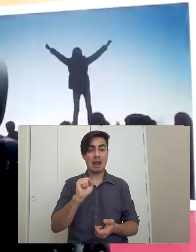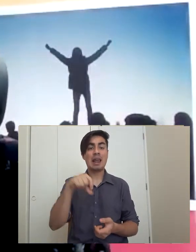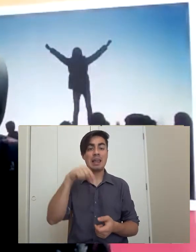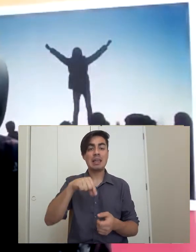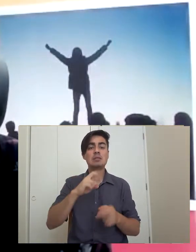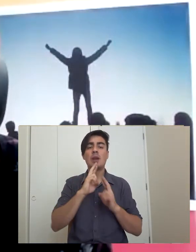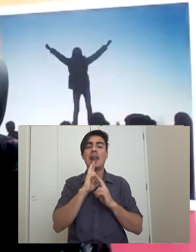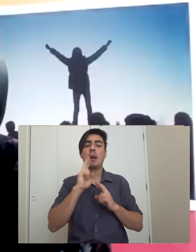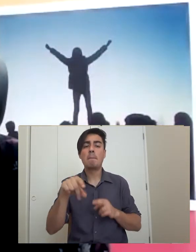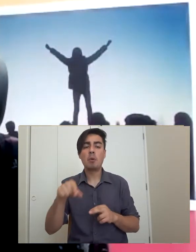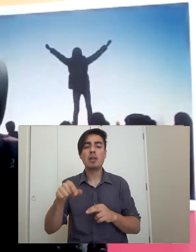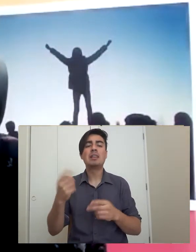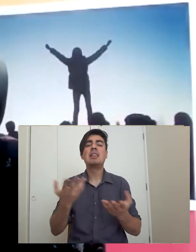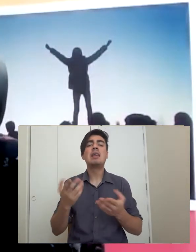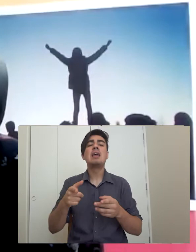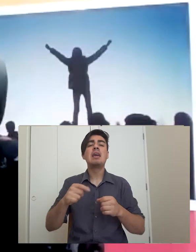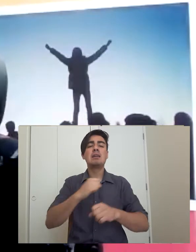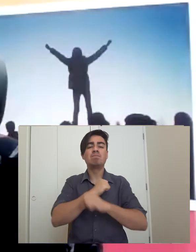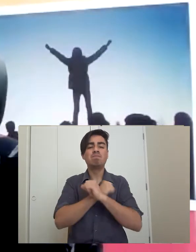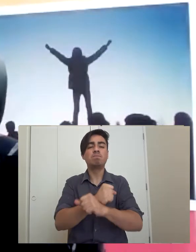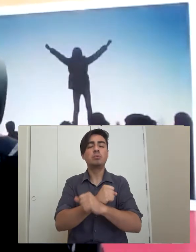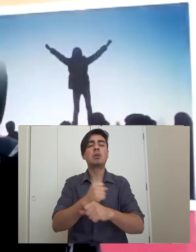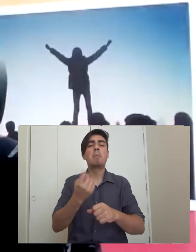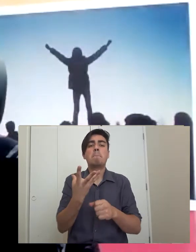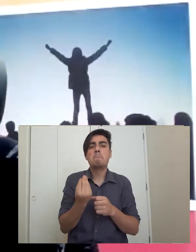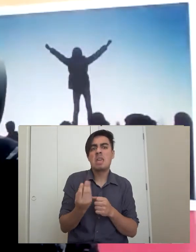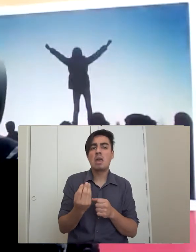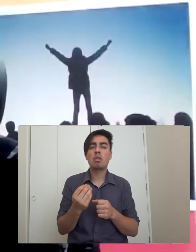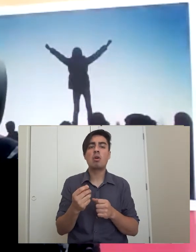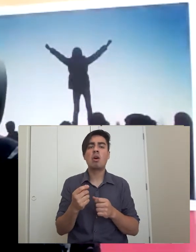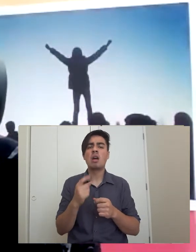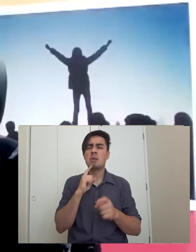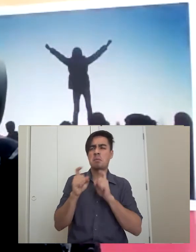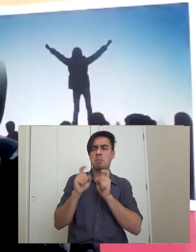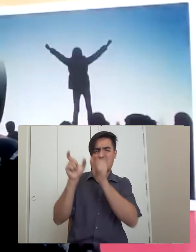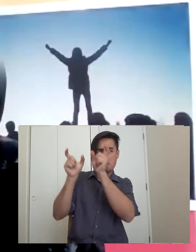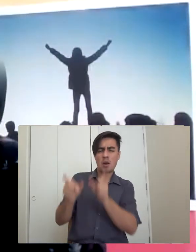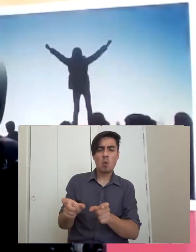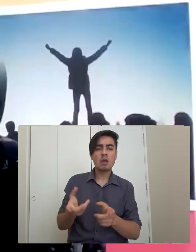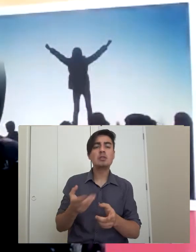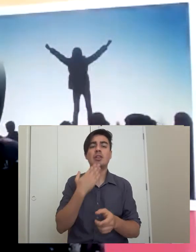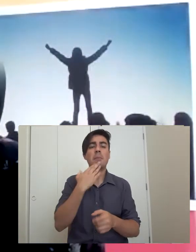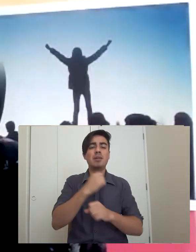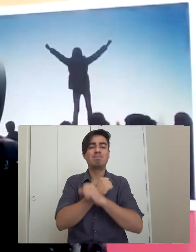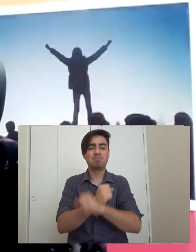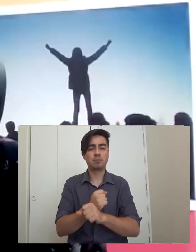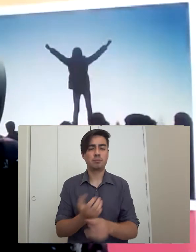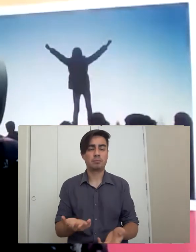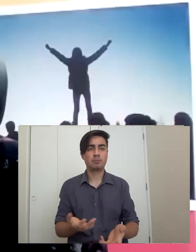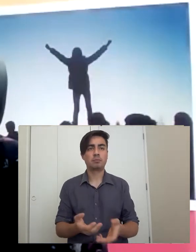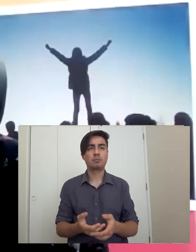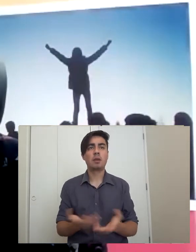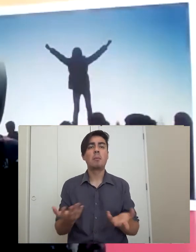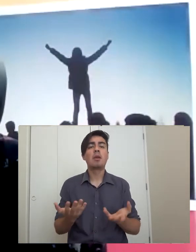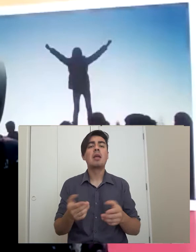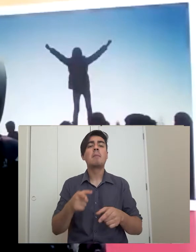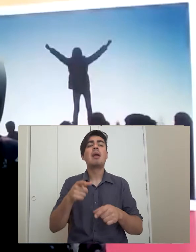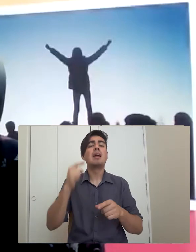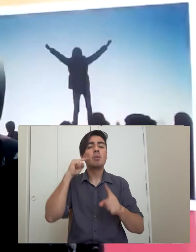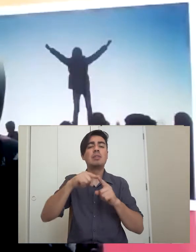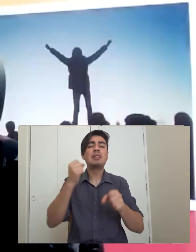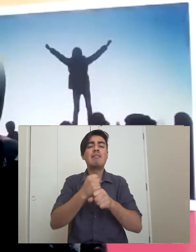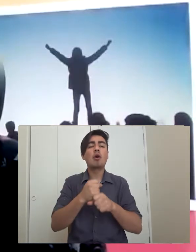del miedo y de los prejuicios que vemos que pueden llevar a una polarización más grande